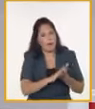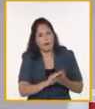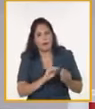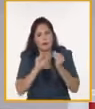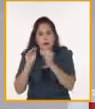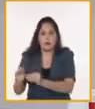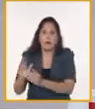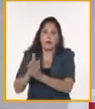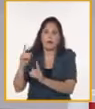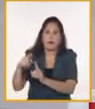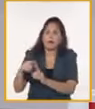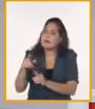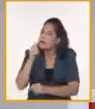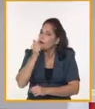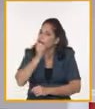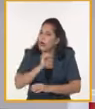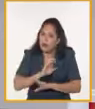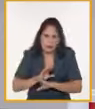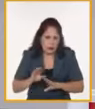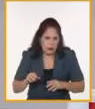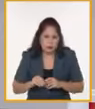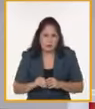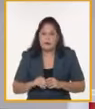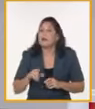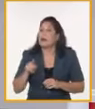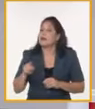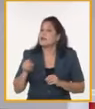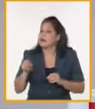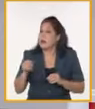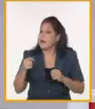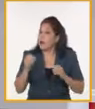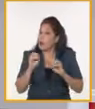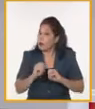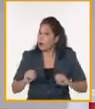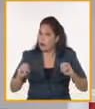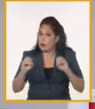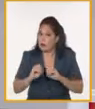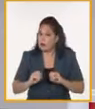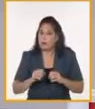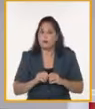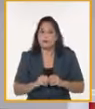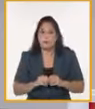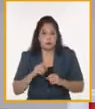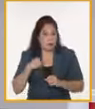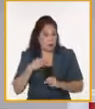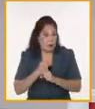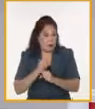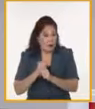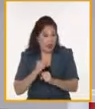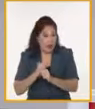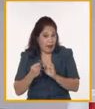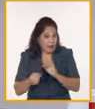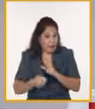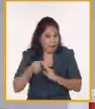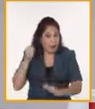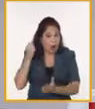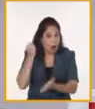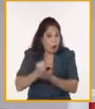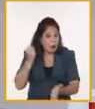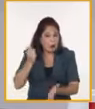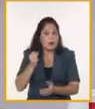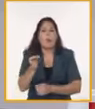facilidad pero es una facilidad que implica también orden porque usted donde va a a obtener esa autorización es